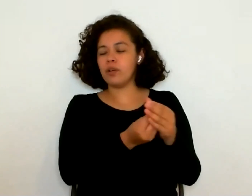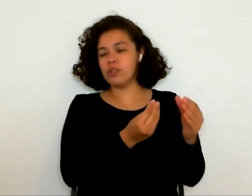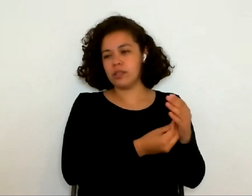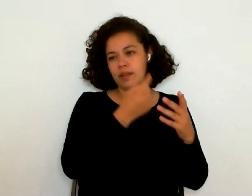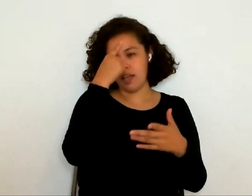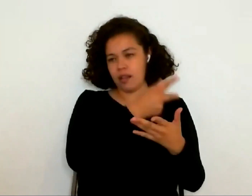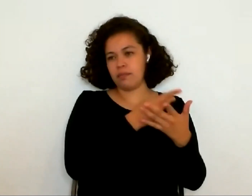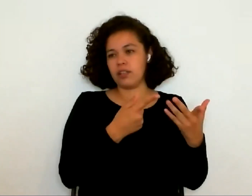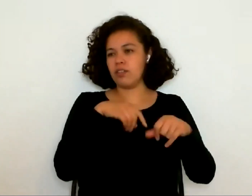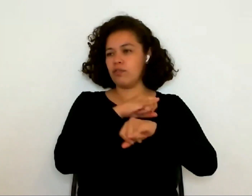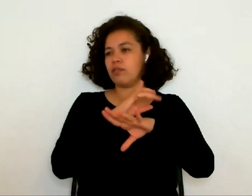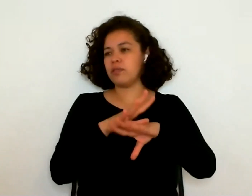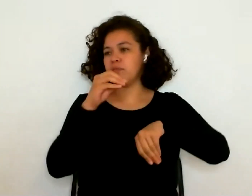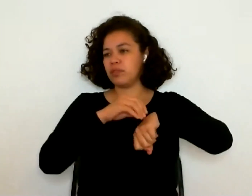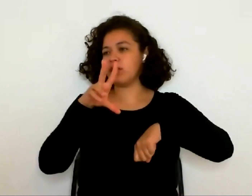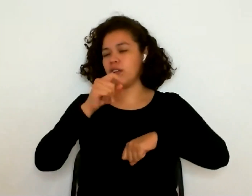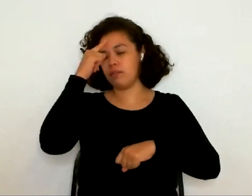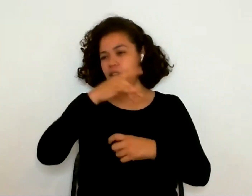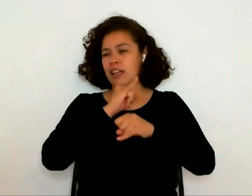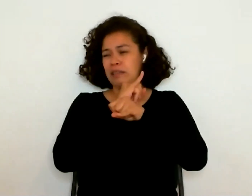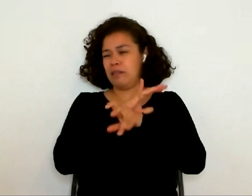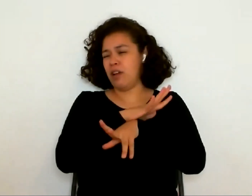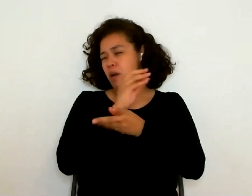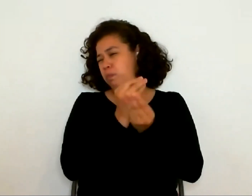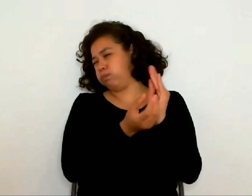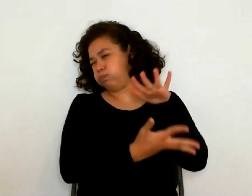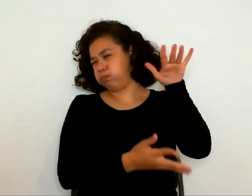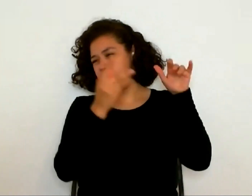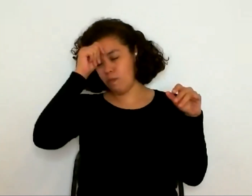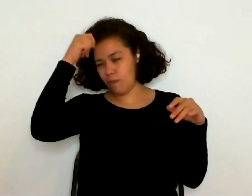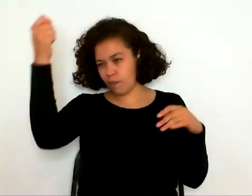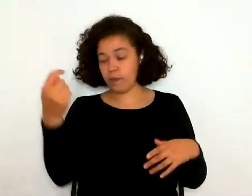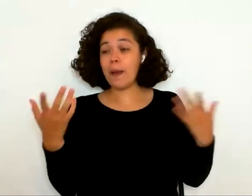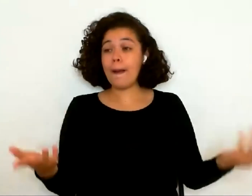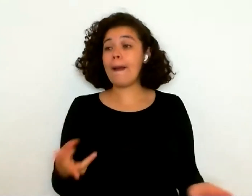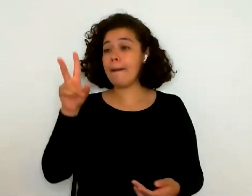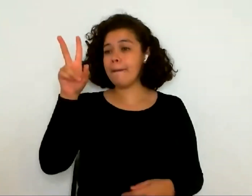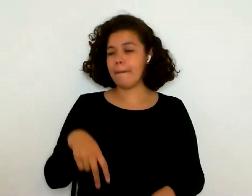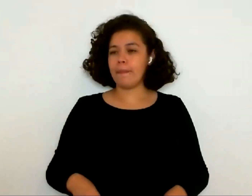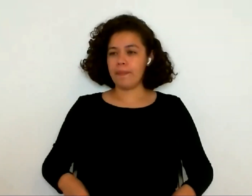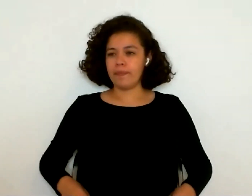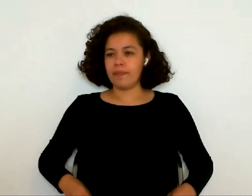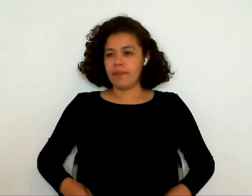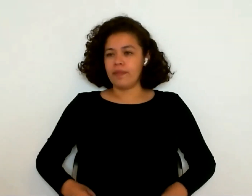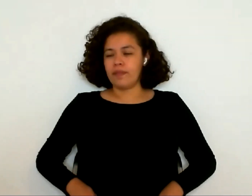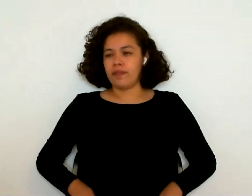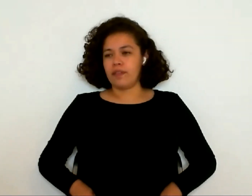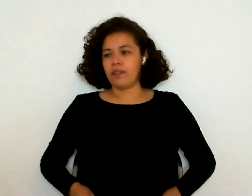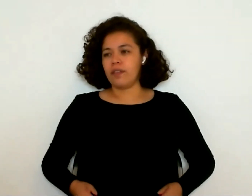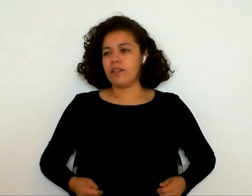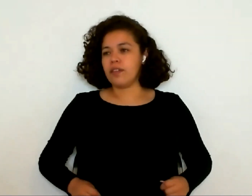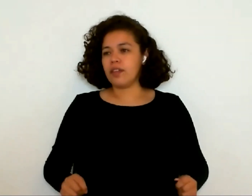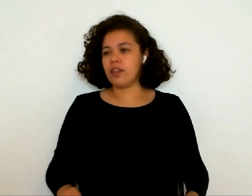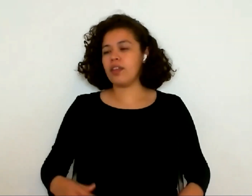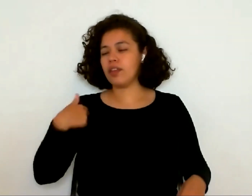esa información para que no fuera demasiada información teórica, pero en realidad pues esto es lo que yo les recomendaría, ¿no?